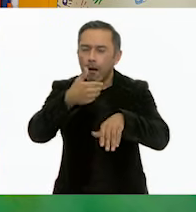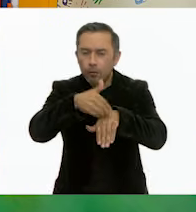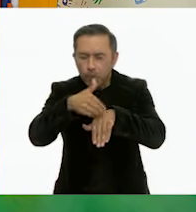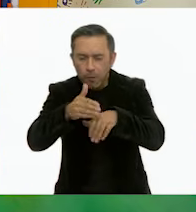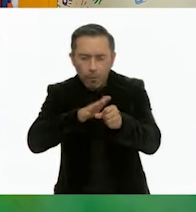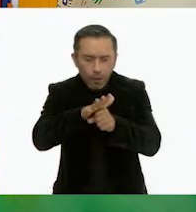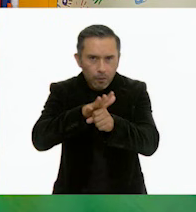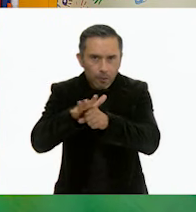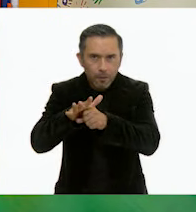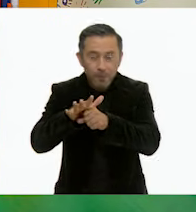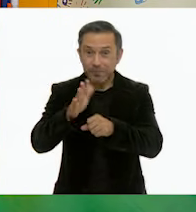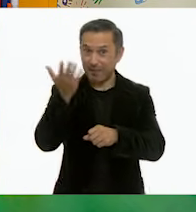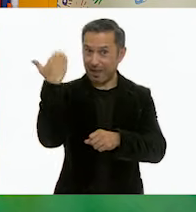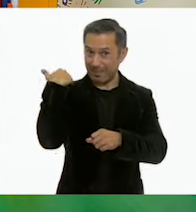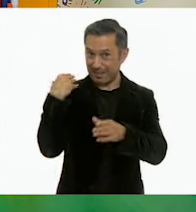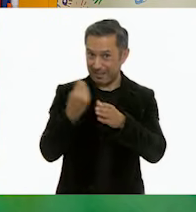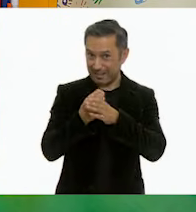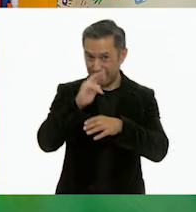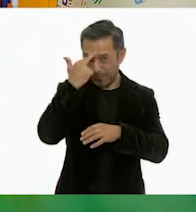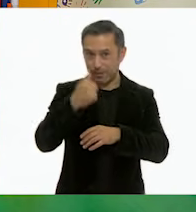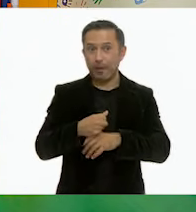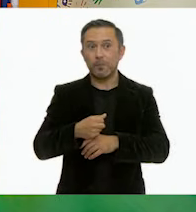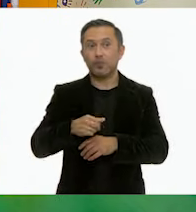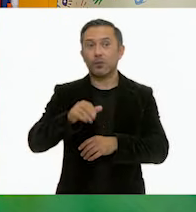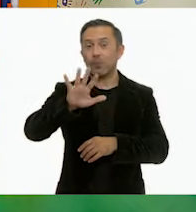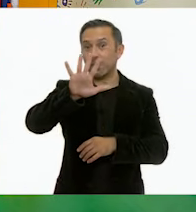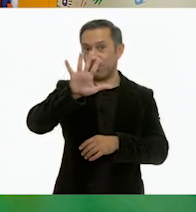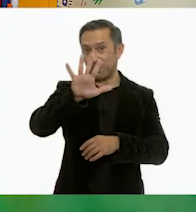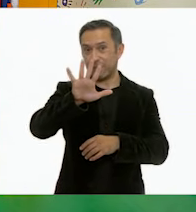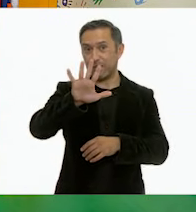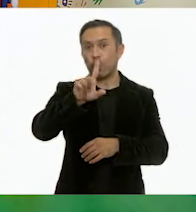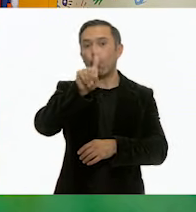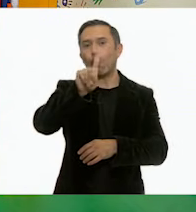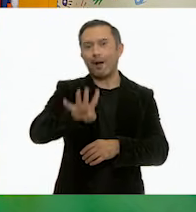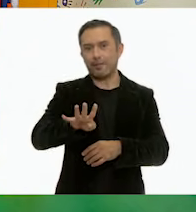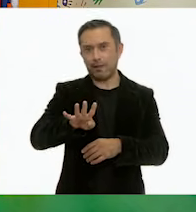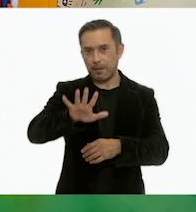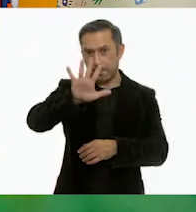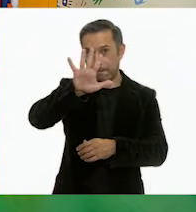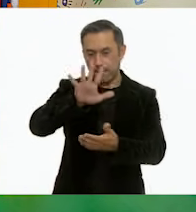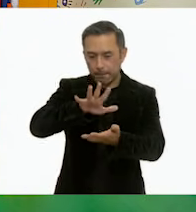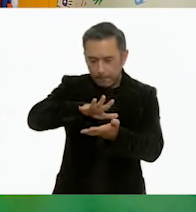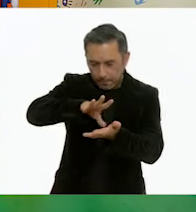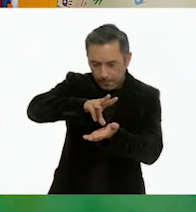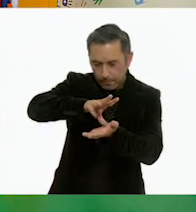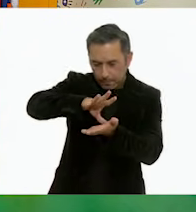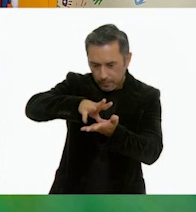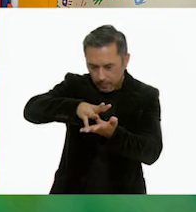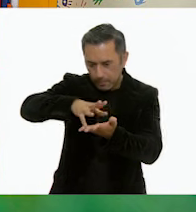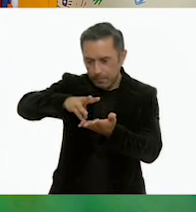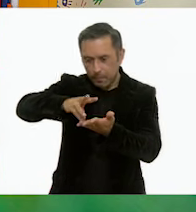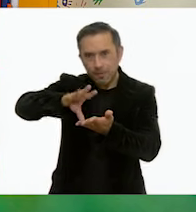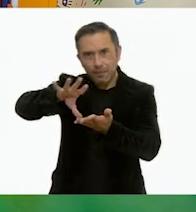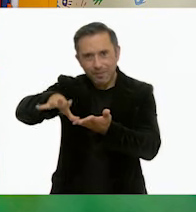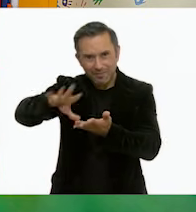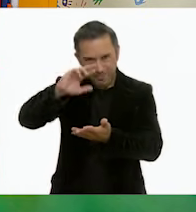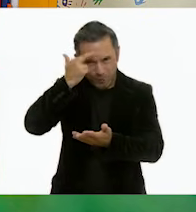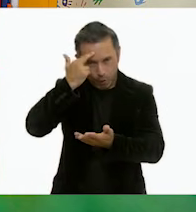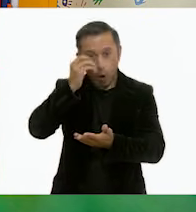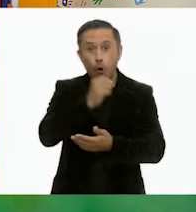utilizamos las cuartas, la palma, el codo